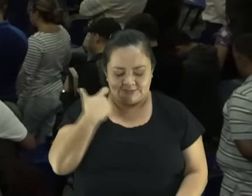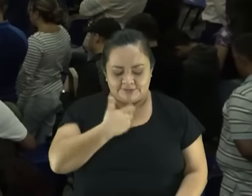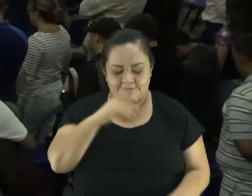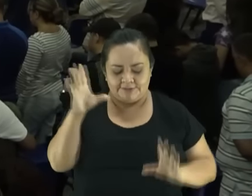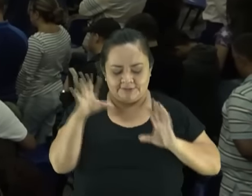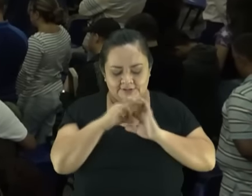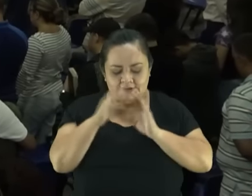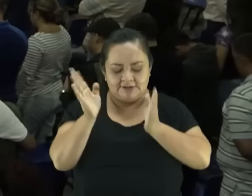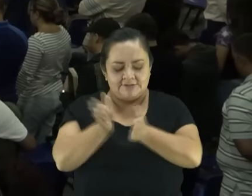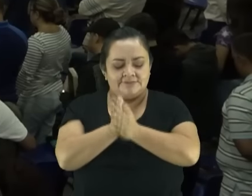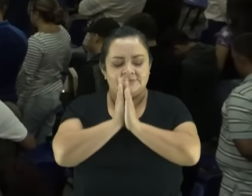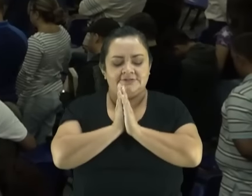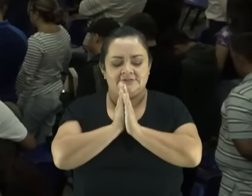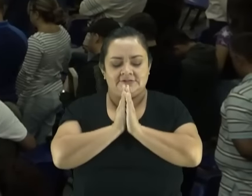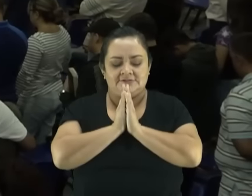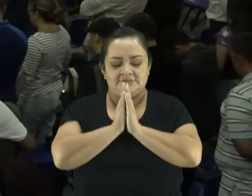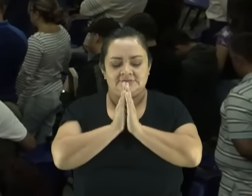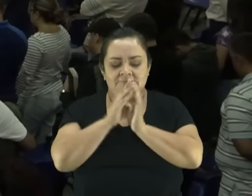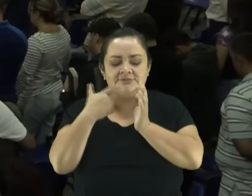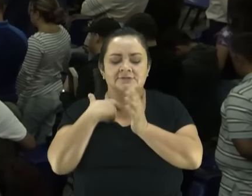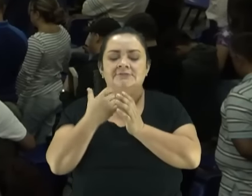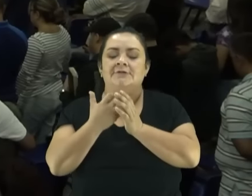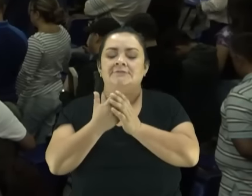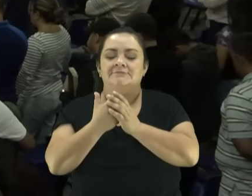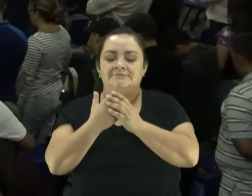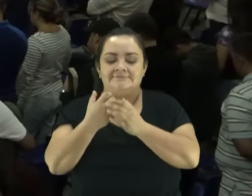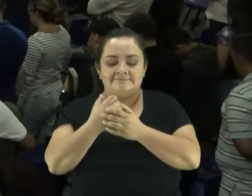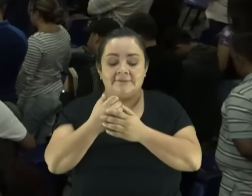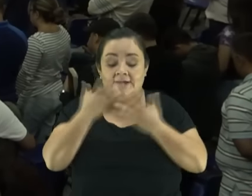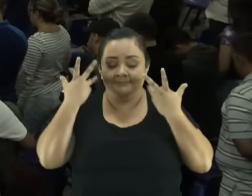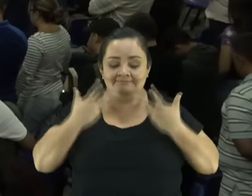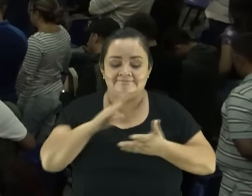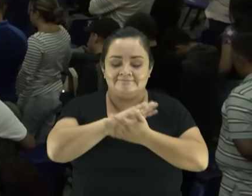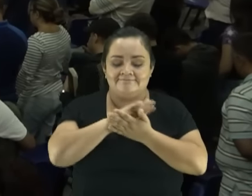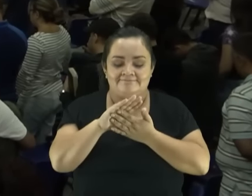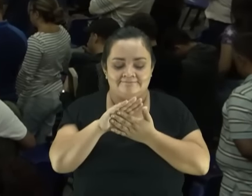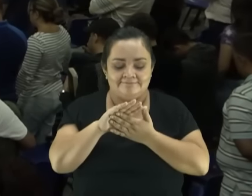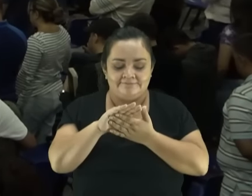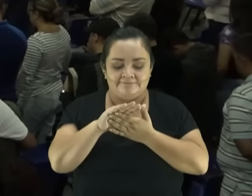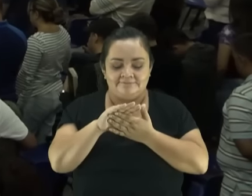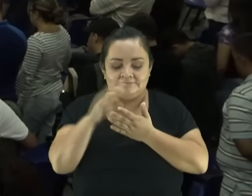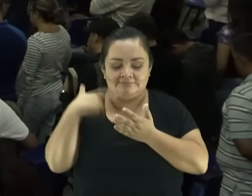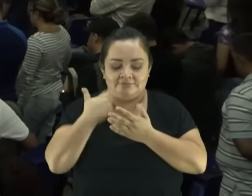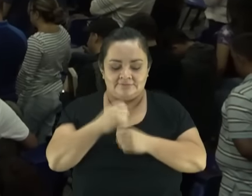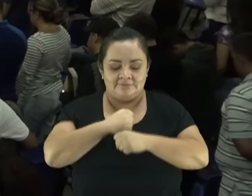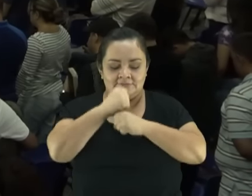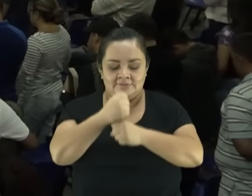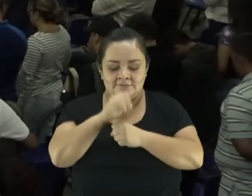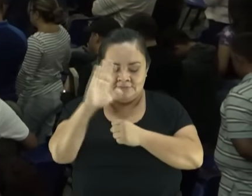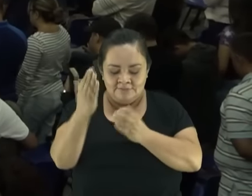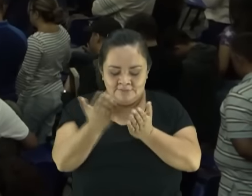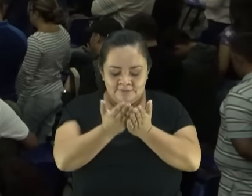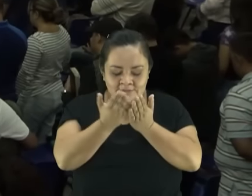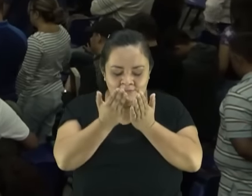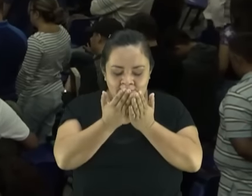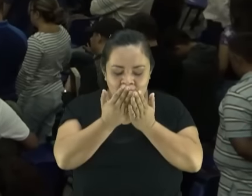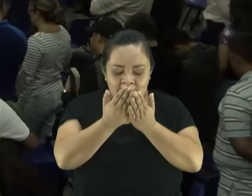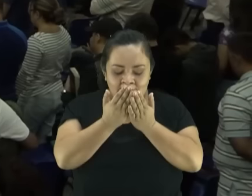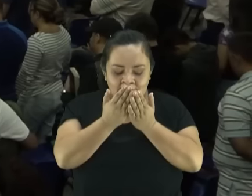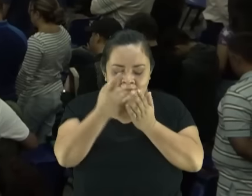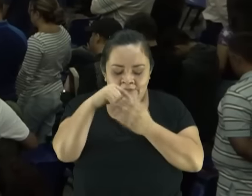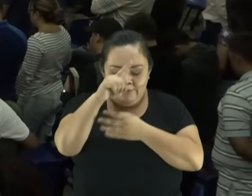somos perdonados y somos aptos y estamos aprobados y somos limpios estamos empoderados de tu palabra y enviados